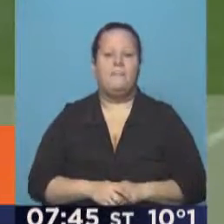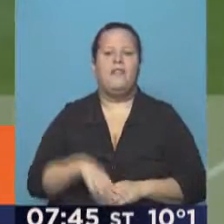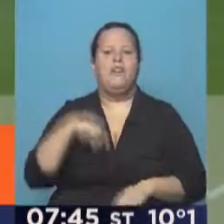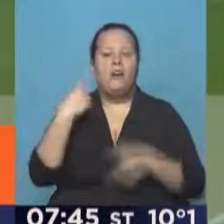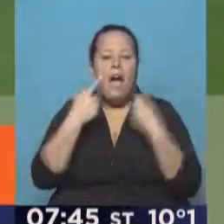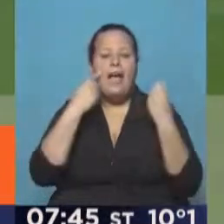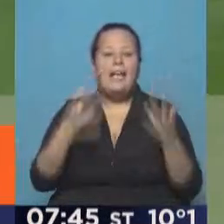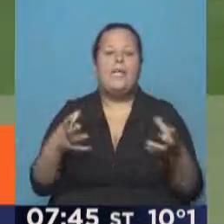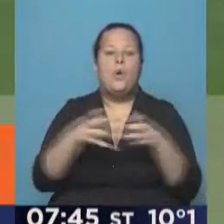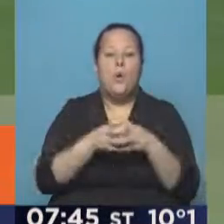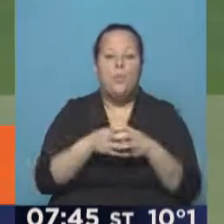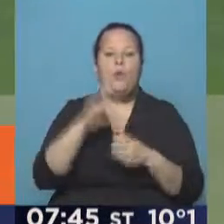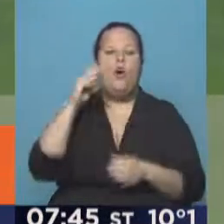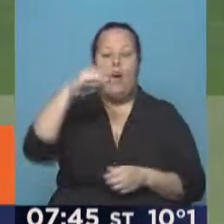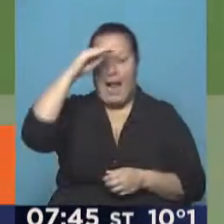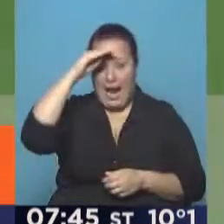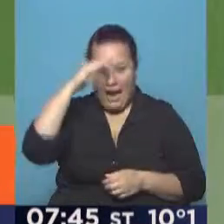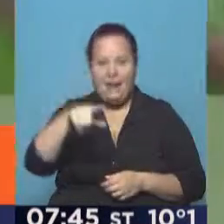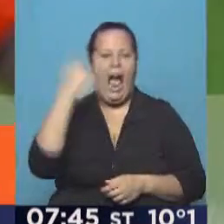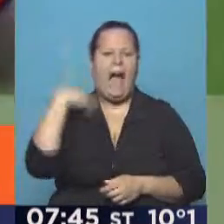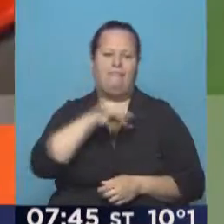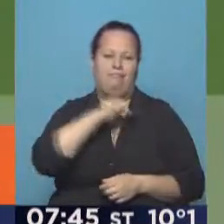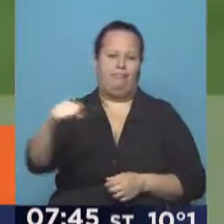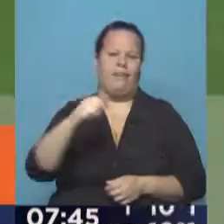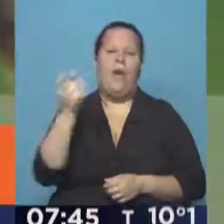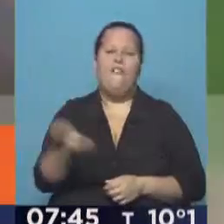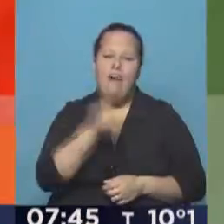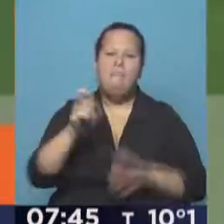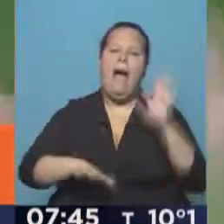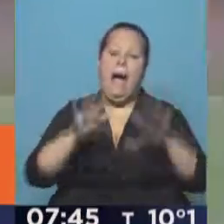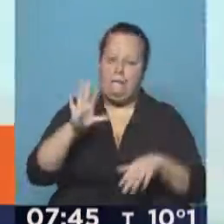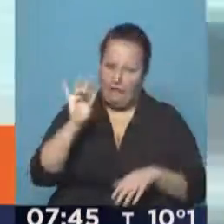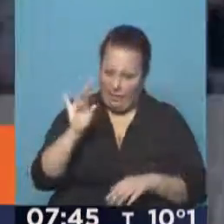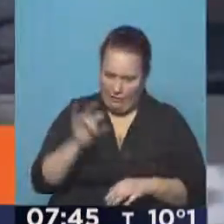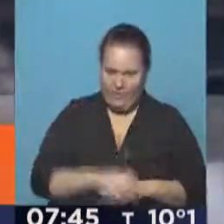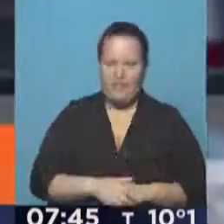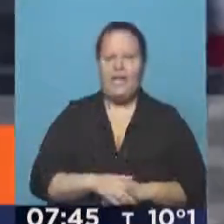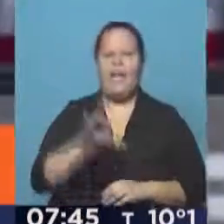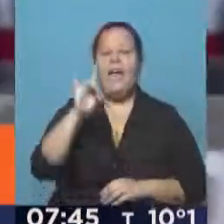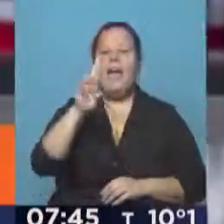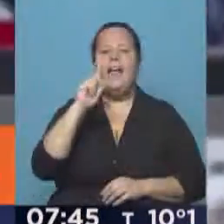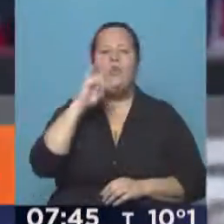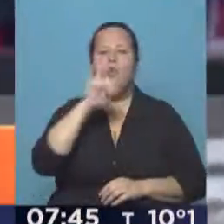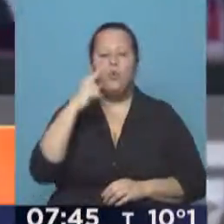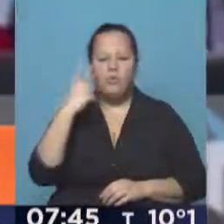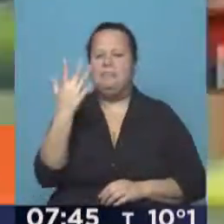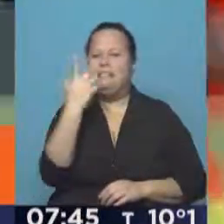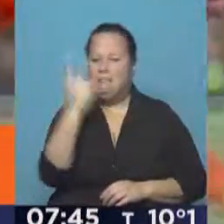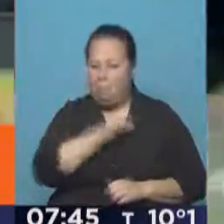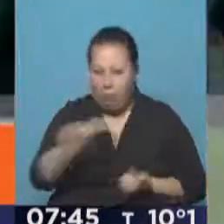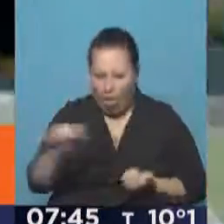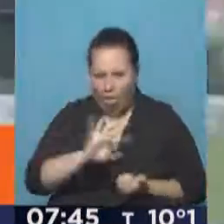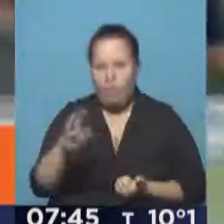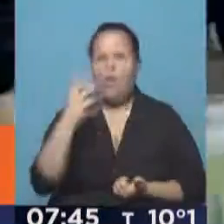de cerca a este conjunto de Marcelo Gallardo, que ayer terminó goleando a Banfield, aunque por momentos se le complicó. Driussi iba a abrir la cuenta en menos de 5